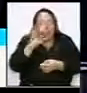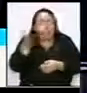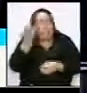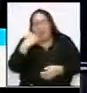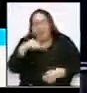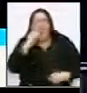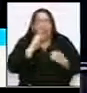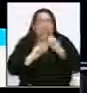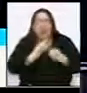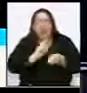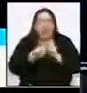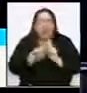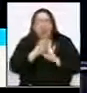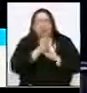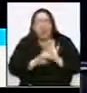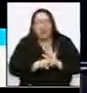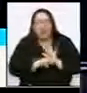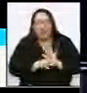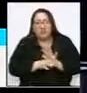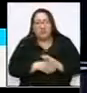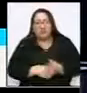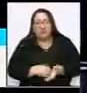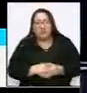reformar la Constitución.